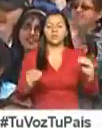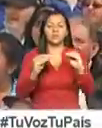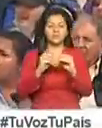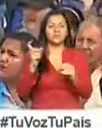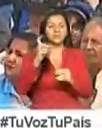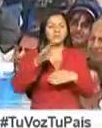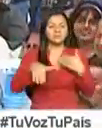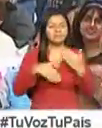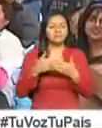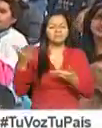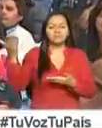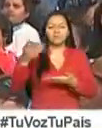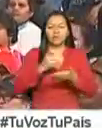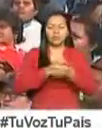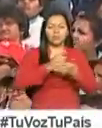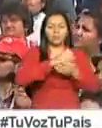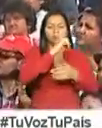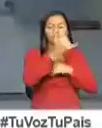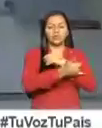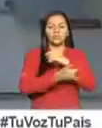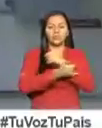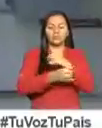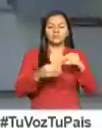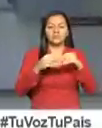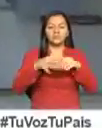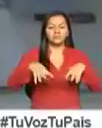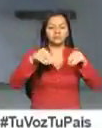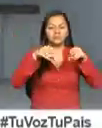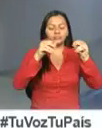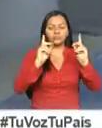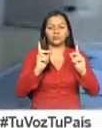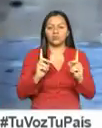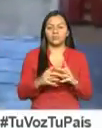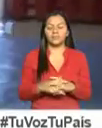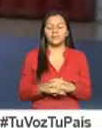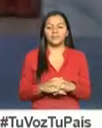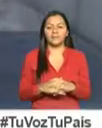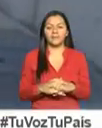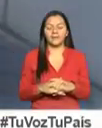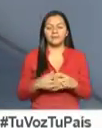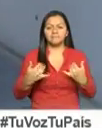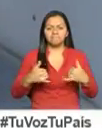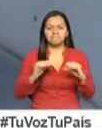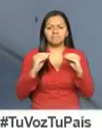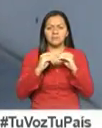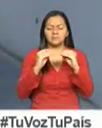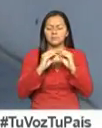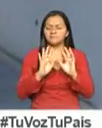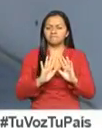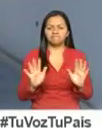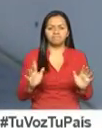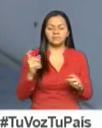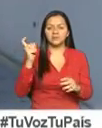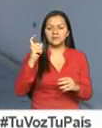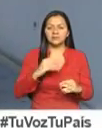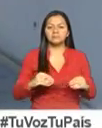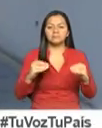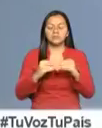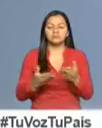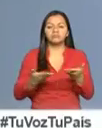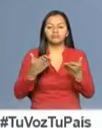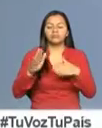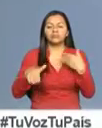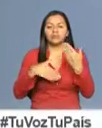necesidad de importar energía para evitar los racionamientos. Esto no podía continuar así. Era necesario garantizar a